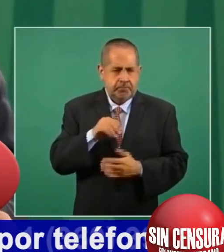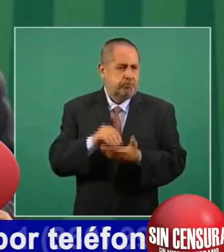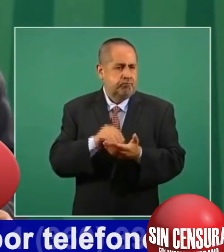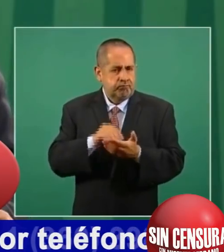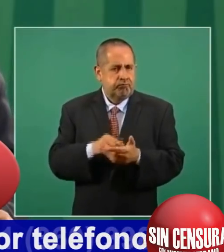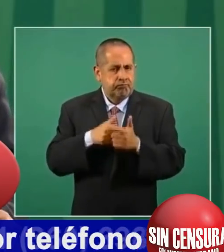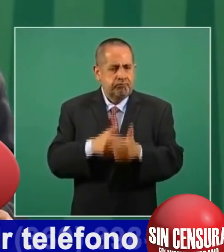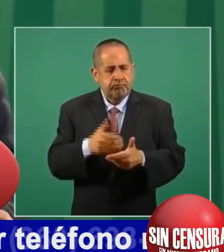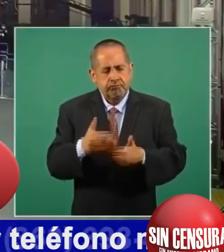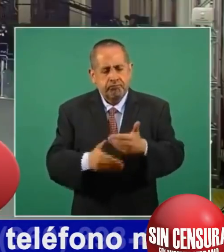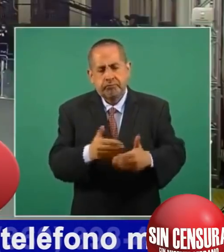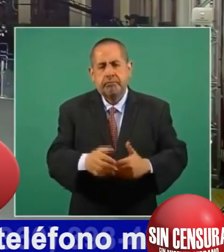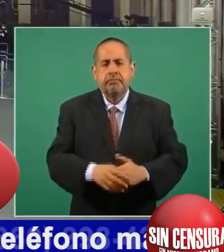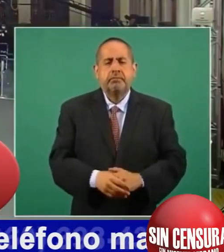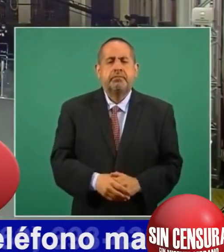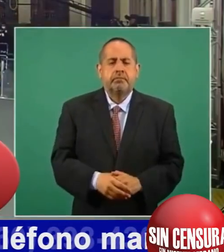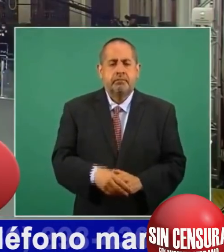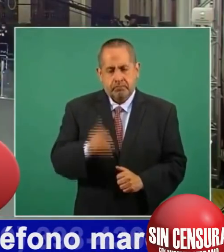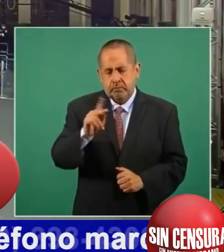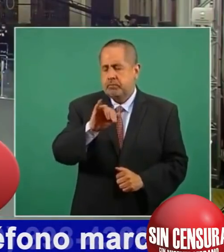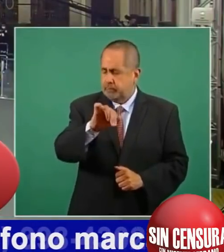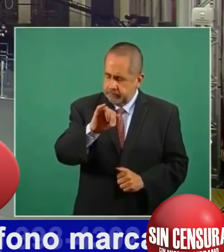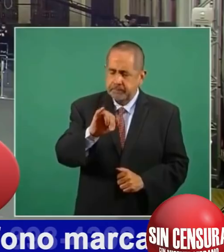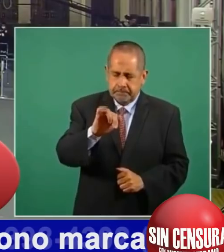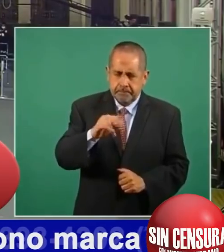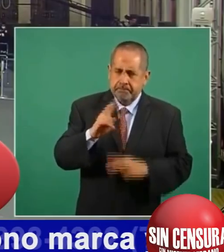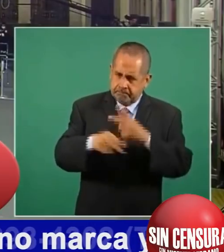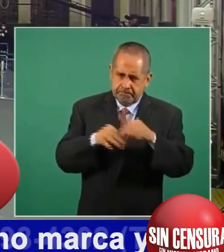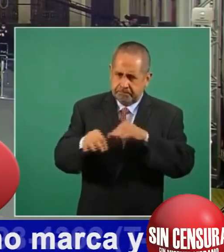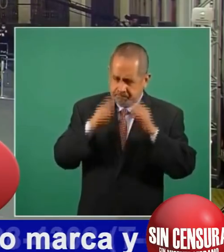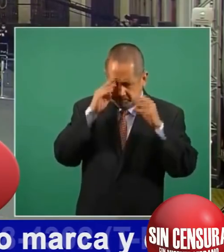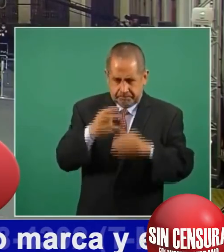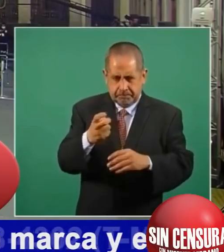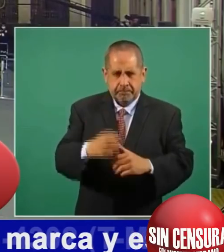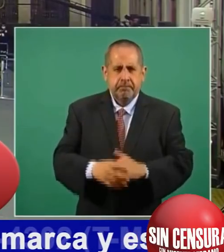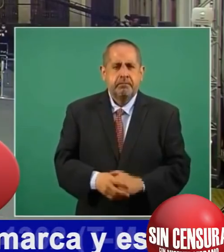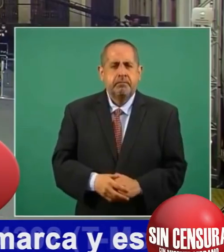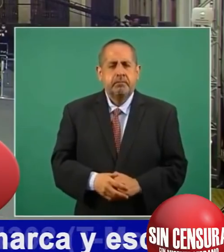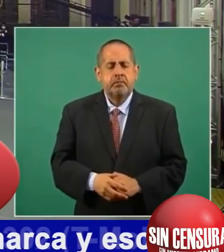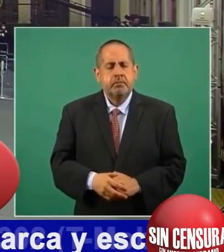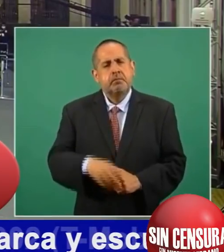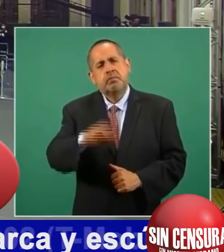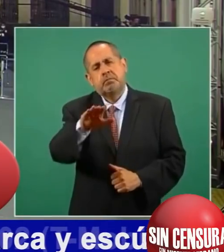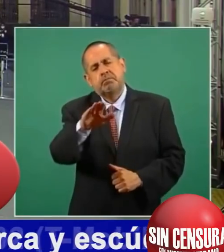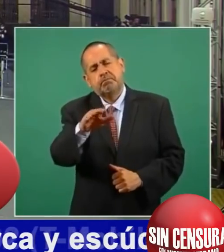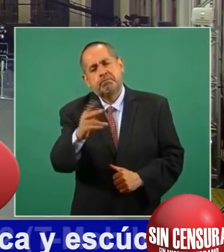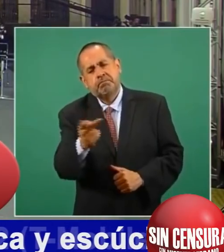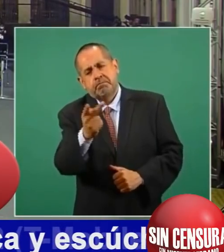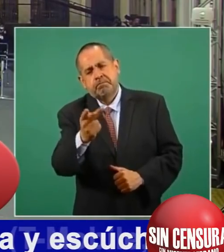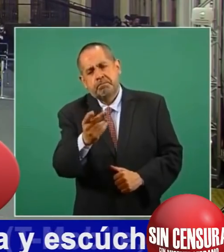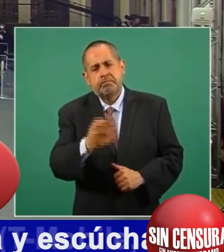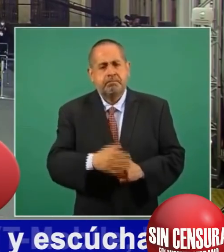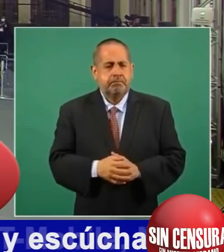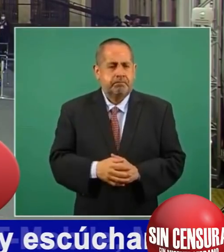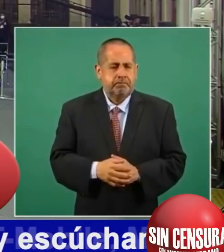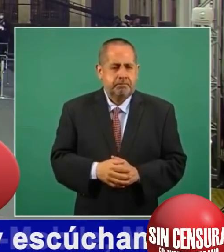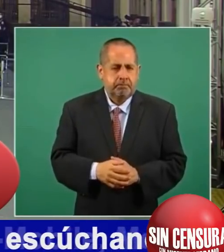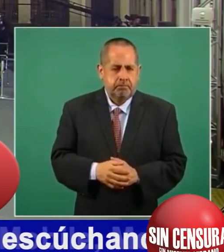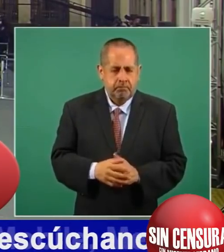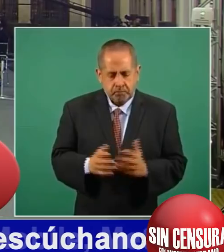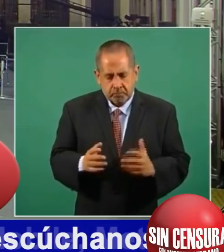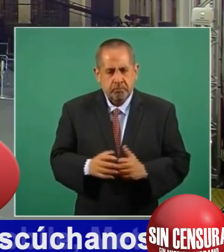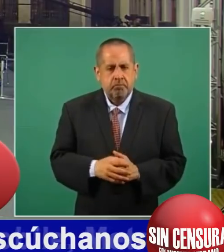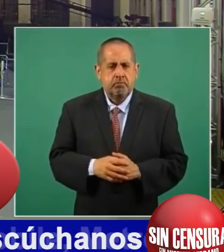todos los cuerpos. Sí. Pero sí estamos trabajando en eso. Presidente, ahí, si no hubiera sido,